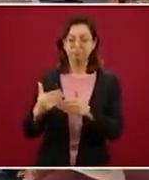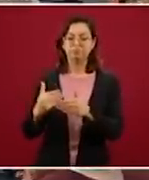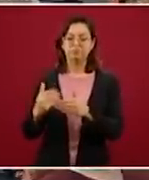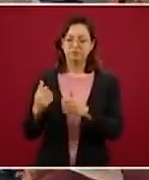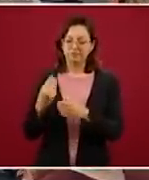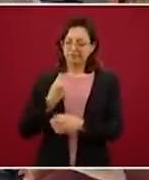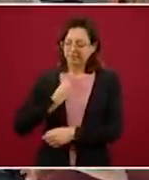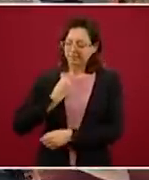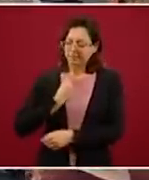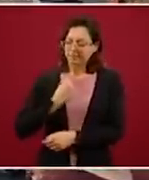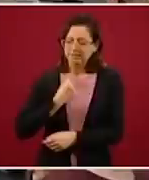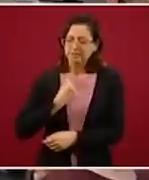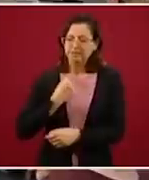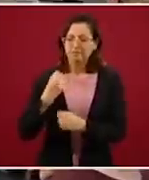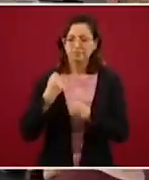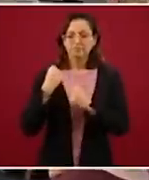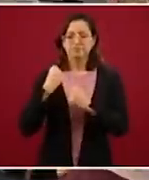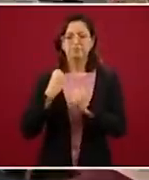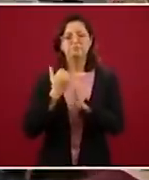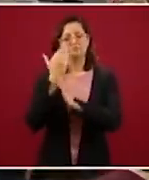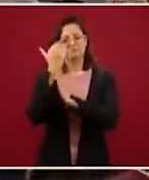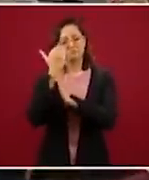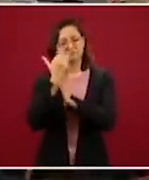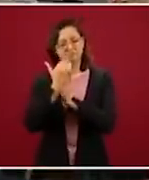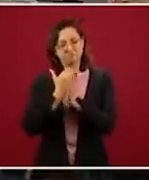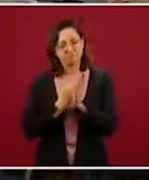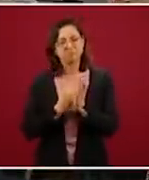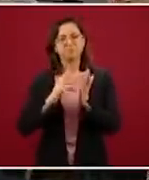resistió, aguantó nuestro peso.